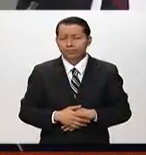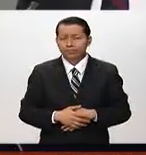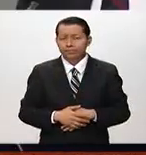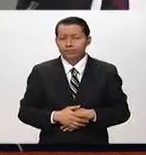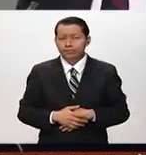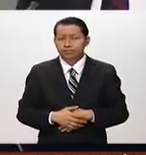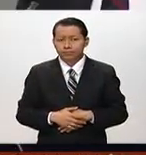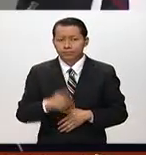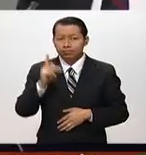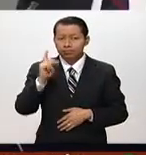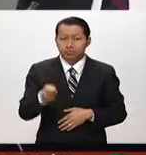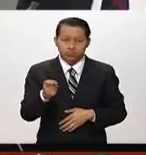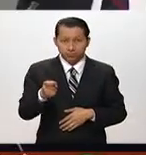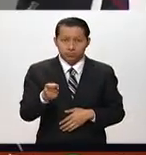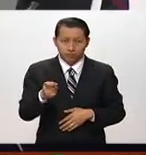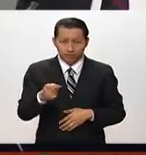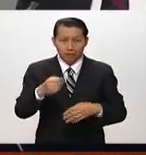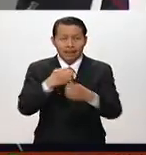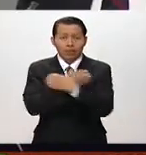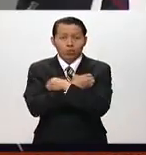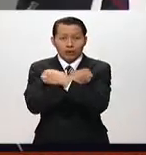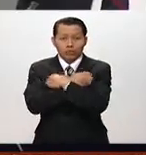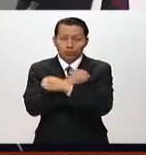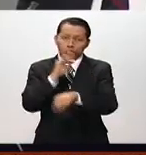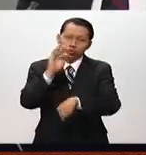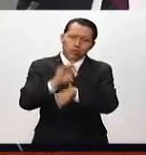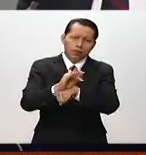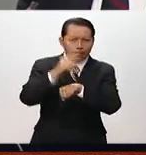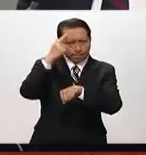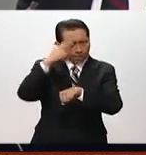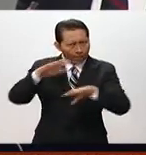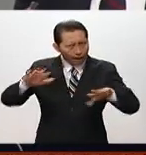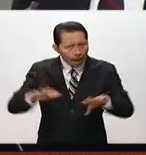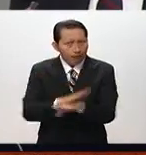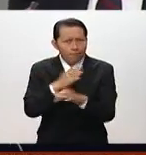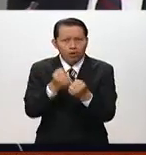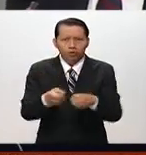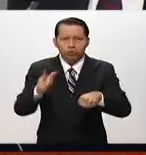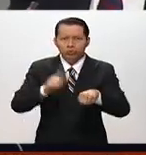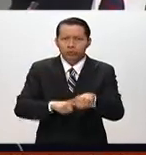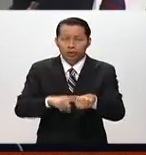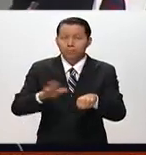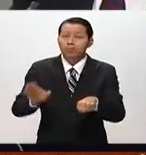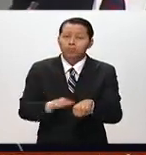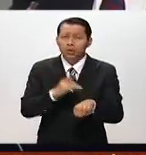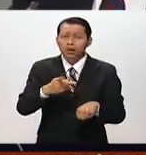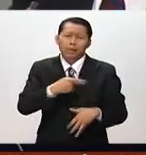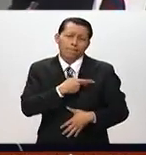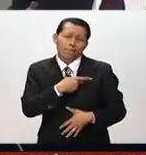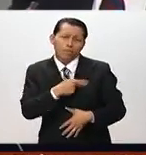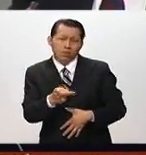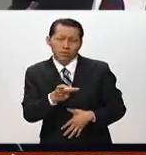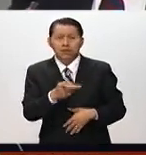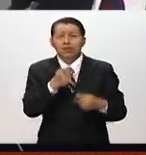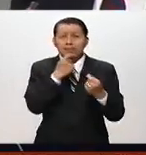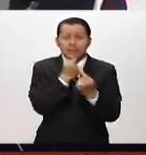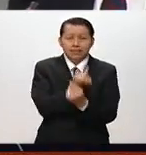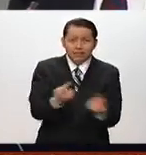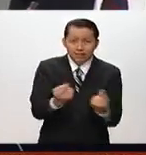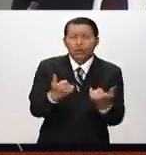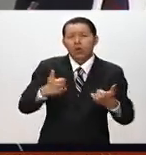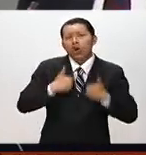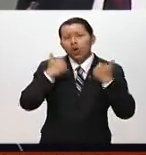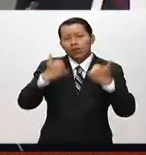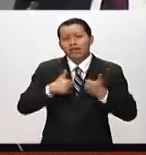Lograr que la educación sea un motor de cambio social. Cómo romper con un cinturón de pobreza de niños y de jóvenes que vienen